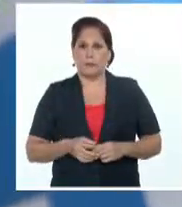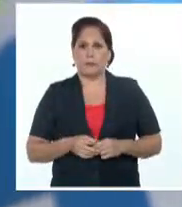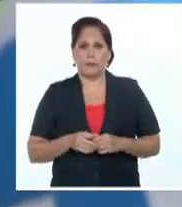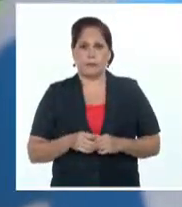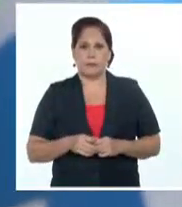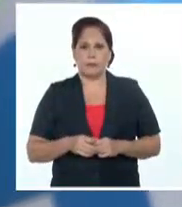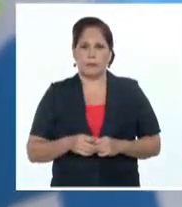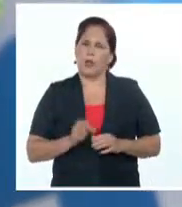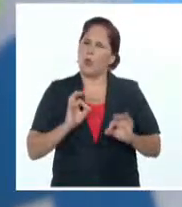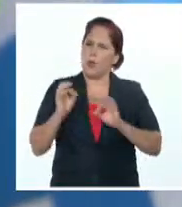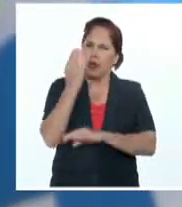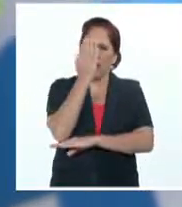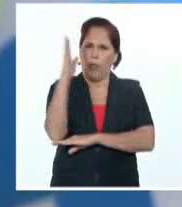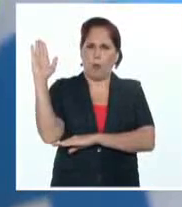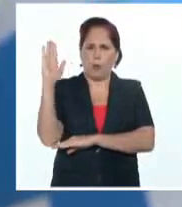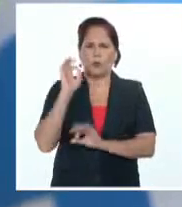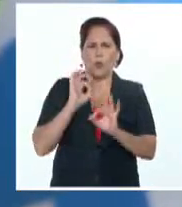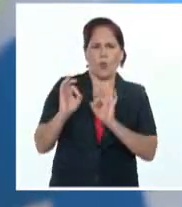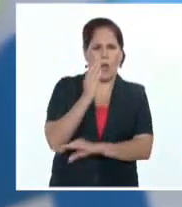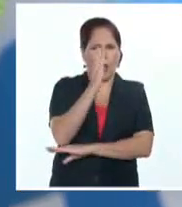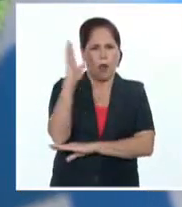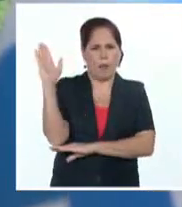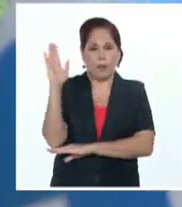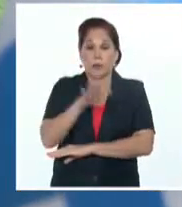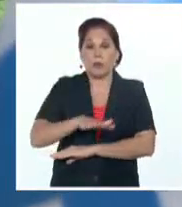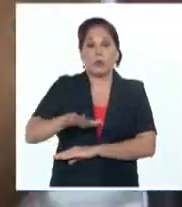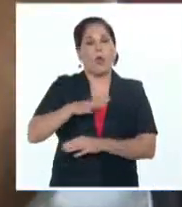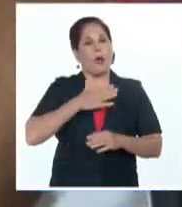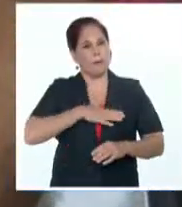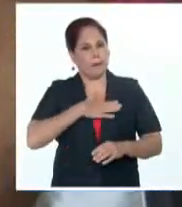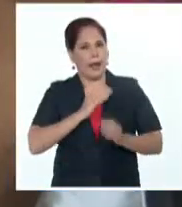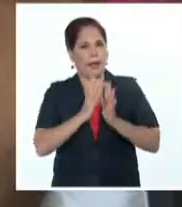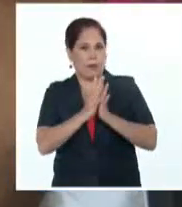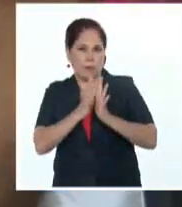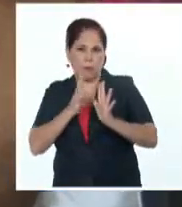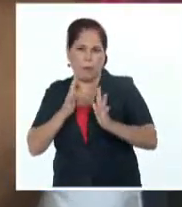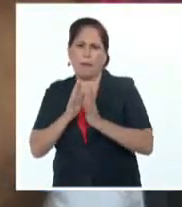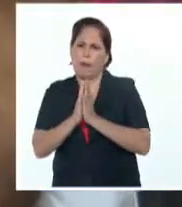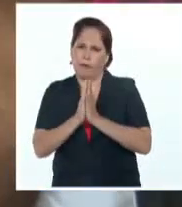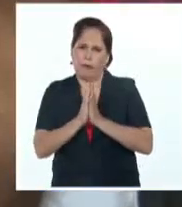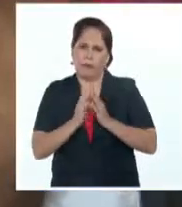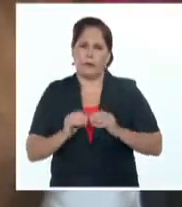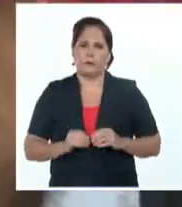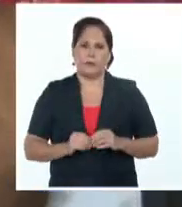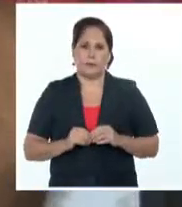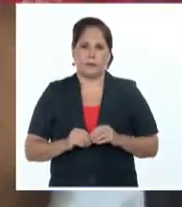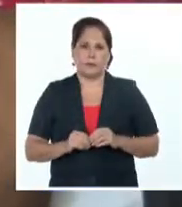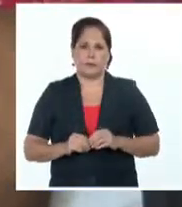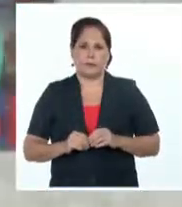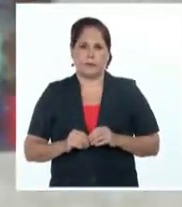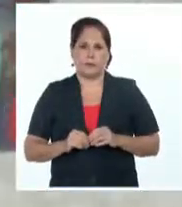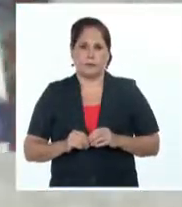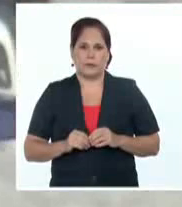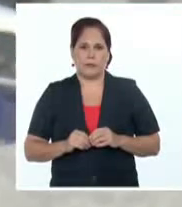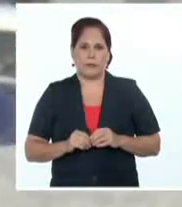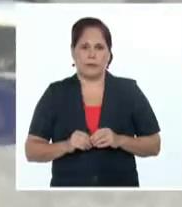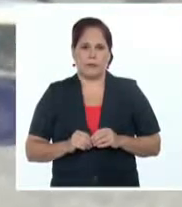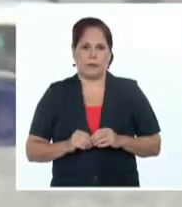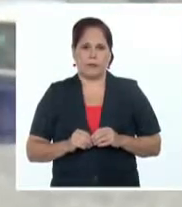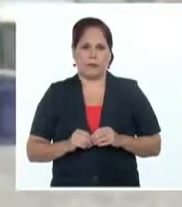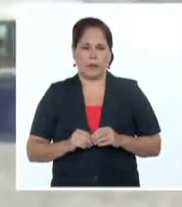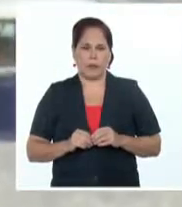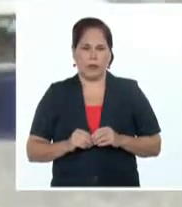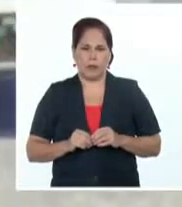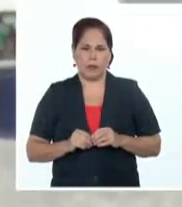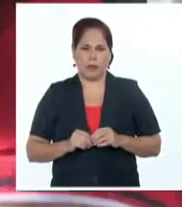Cuidado con la puerta. Todos nos queremos ir. Si hay caballeros, echen un paso para atrás,